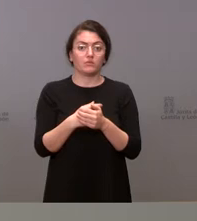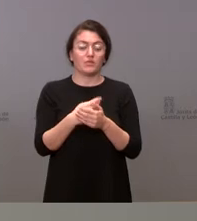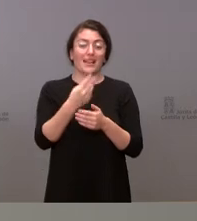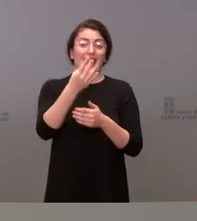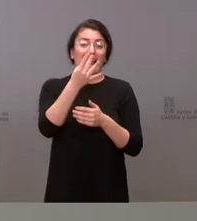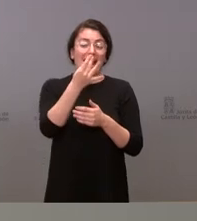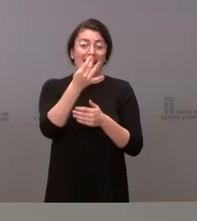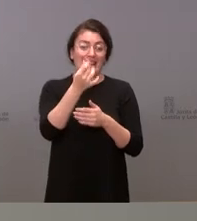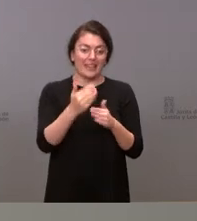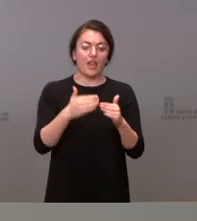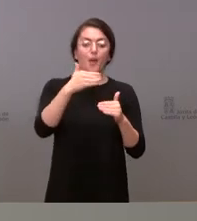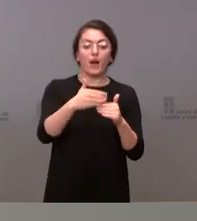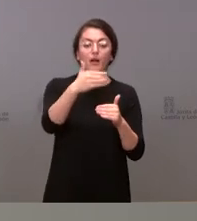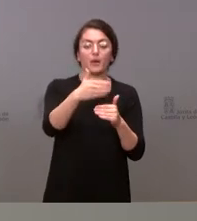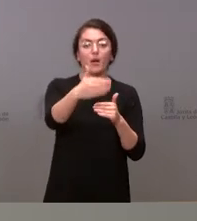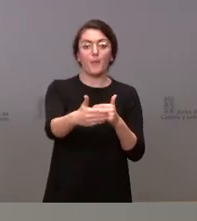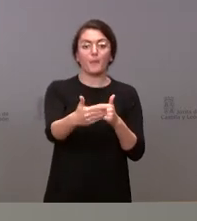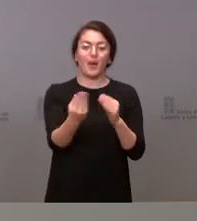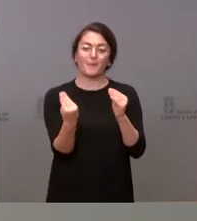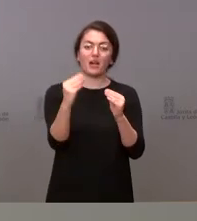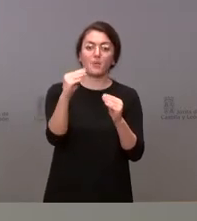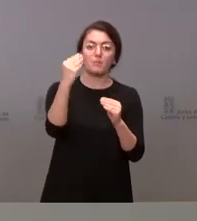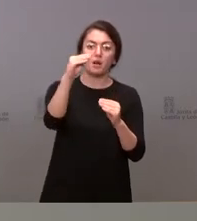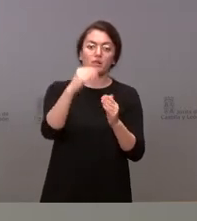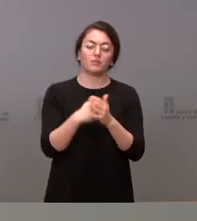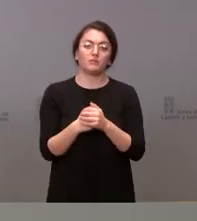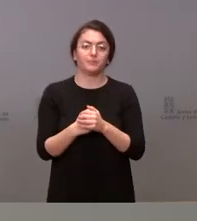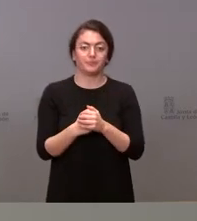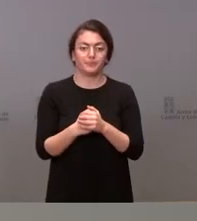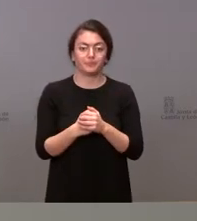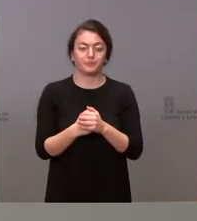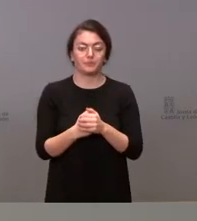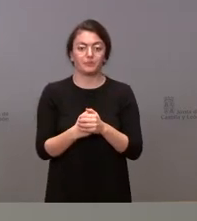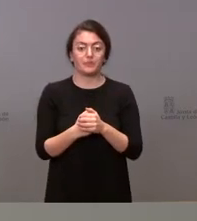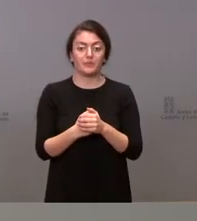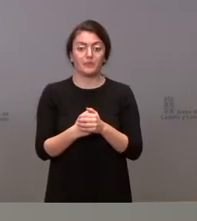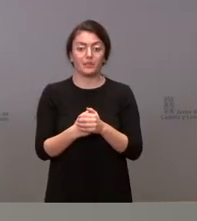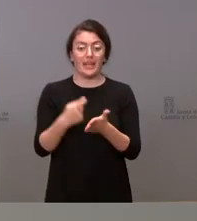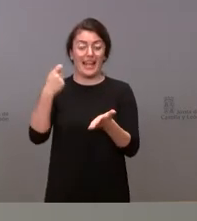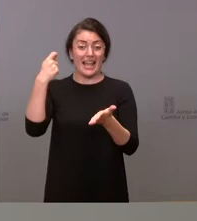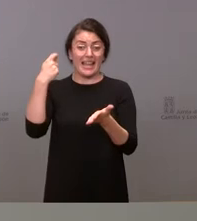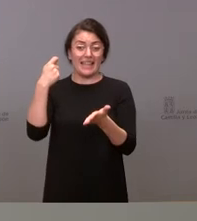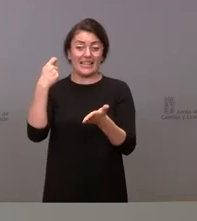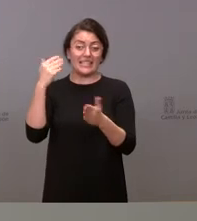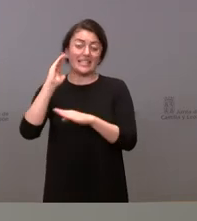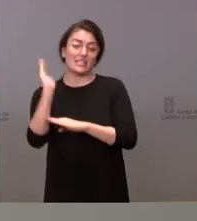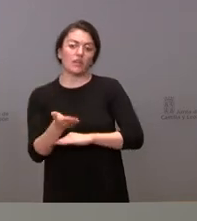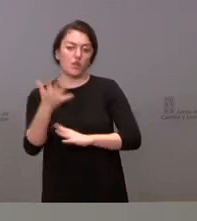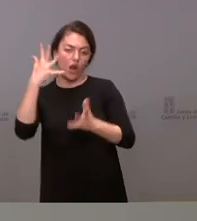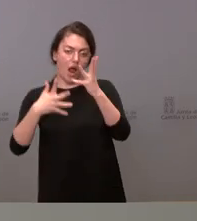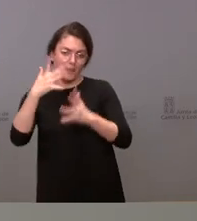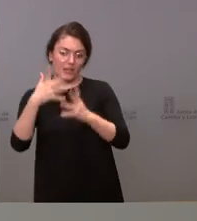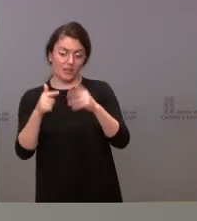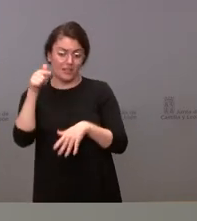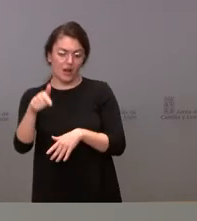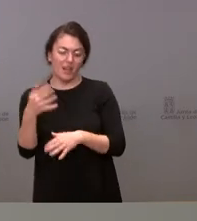días a mayores que fuera discurriendo el plazo sin verificar el cumplimiento. Las sanciones administrativas, por otro lado, y en eso sí que hay